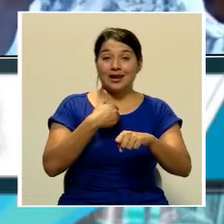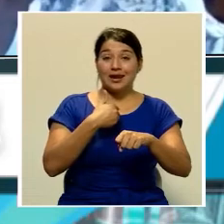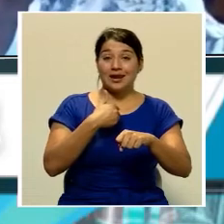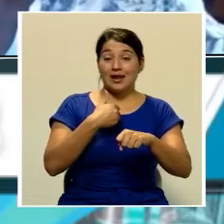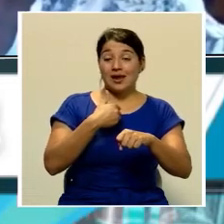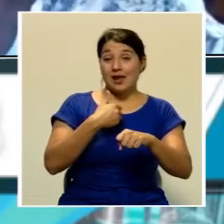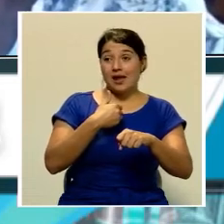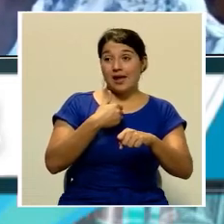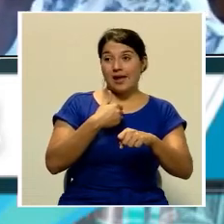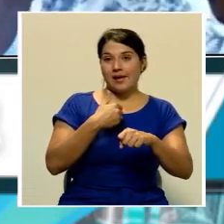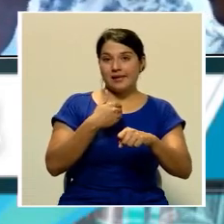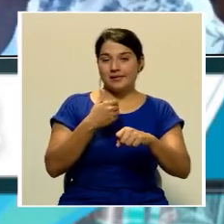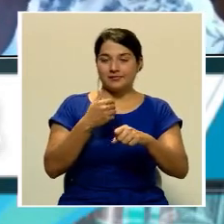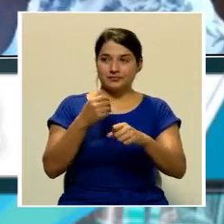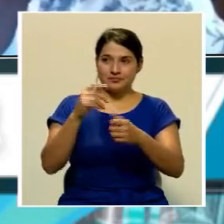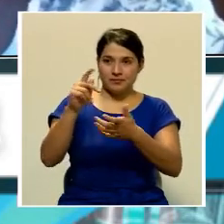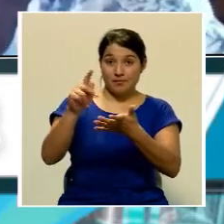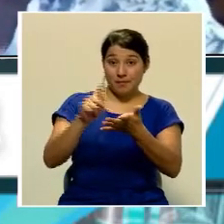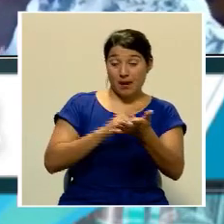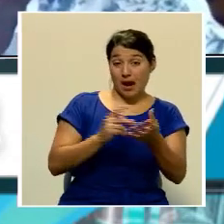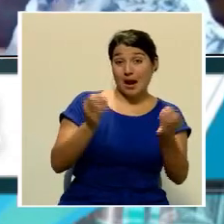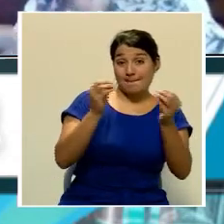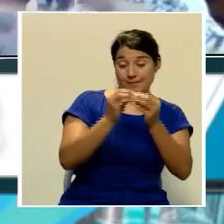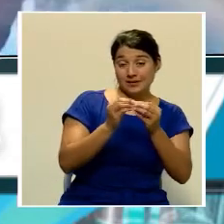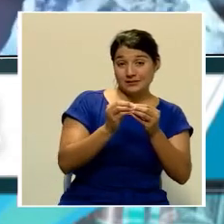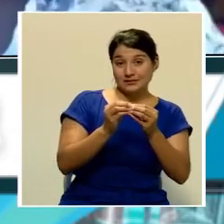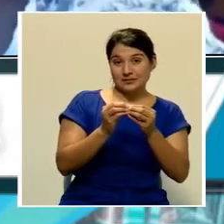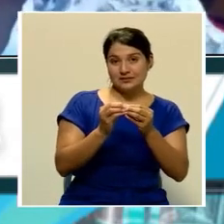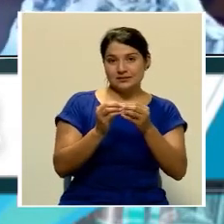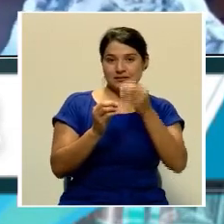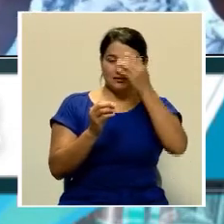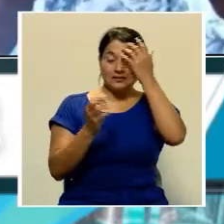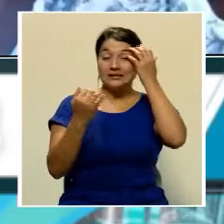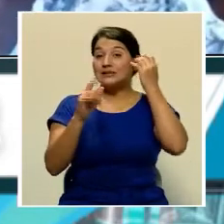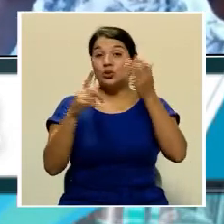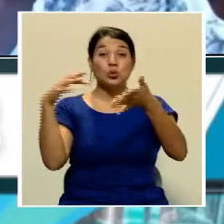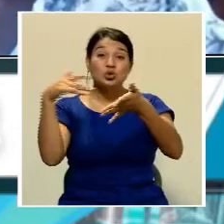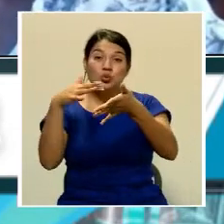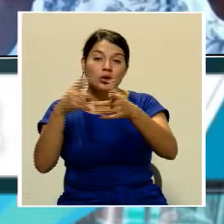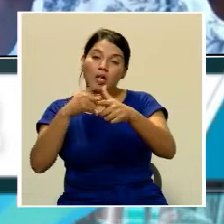va a ser menor cuando se coloca en el mercado laboral o por las otras